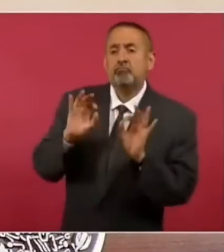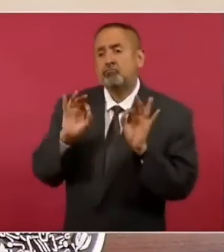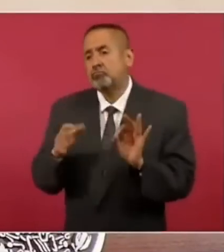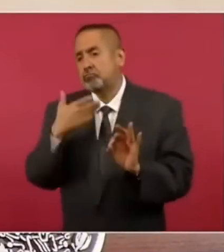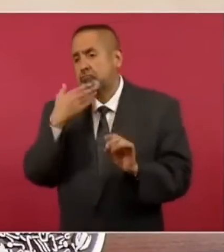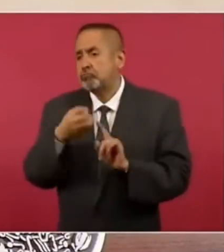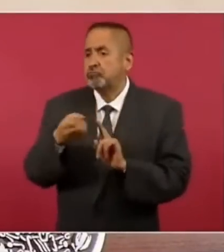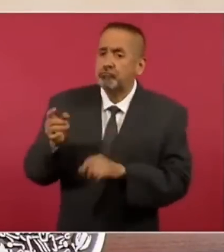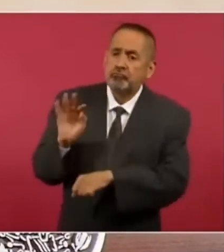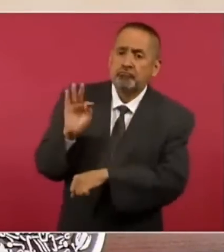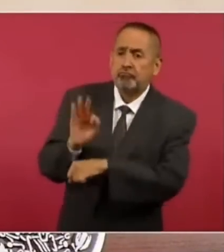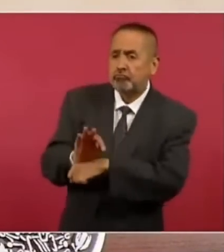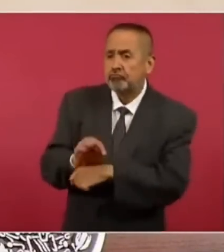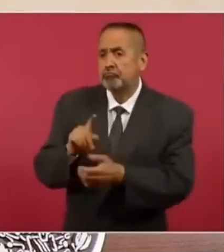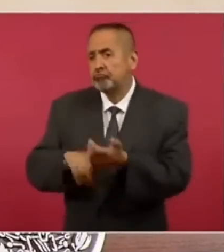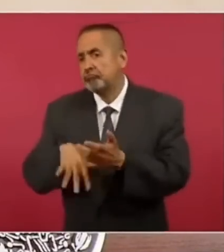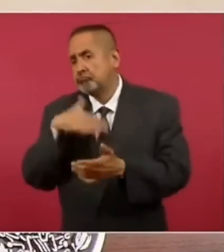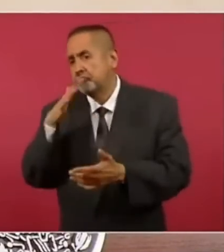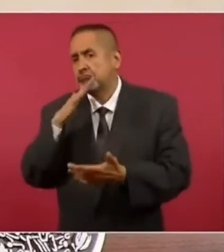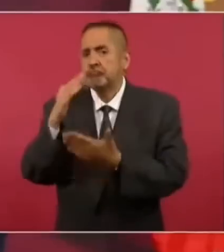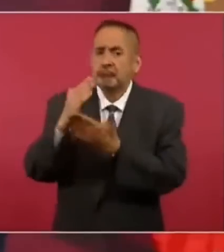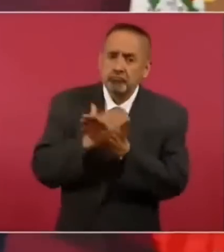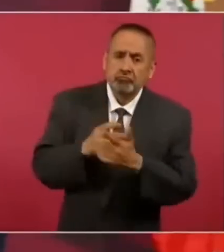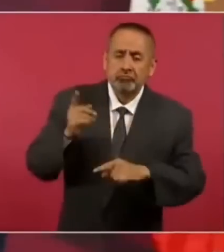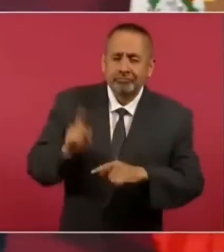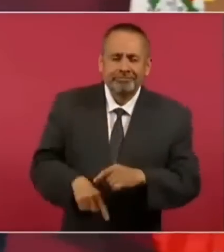de que iban a combatir la corrupción,